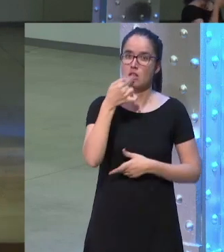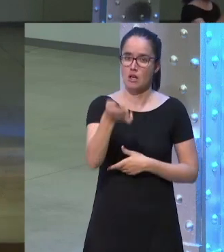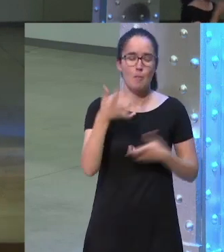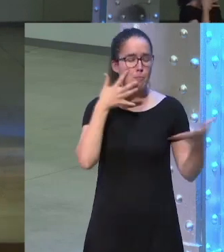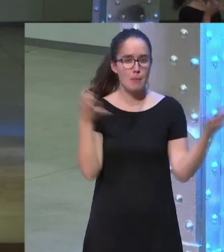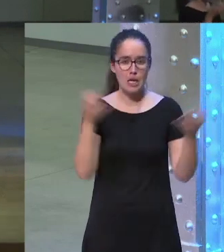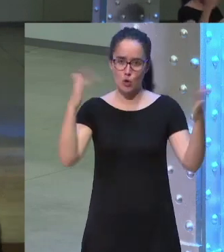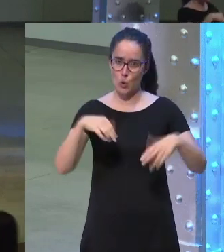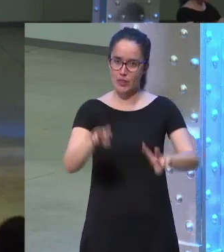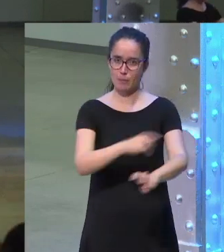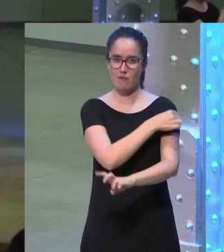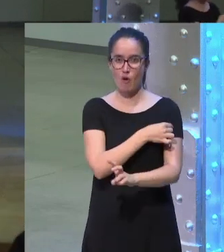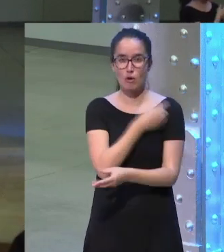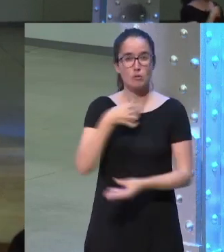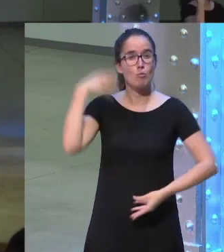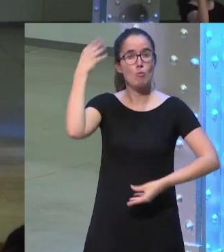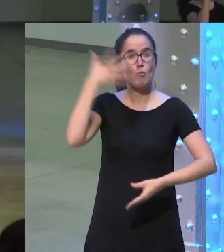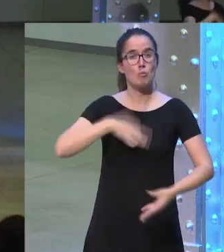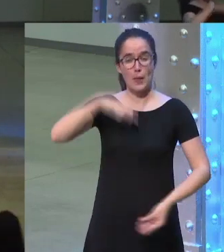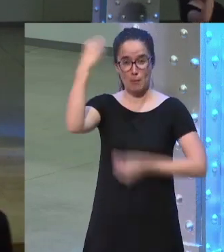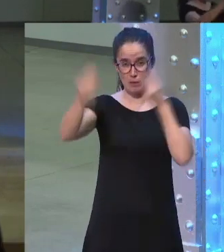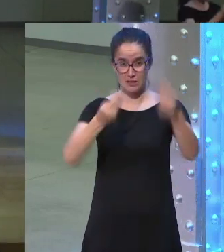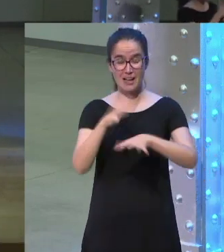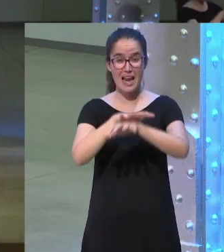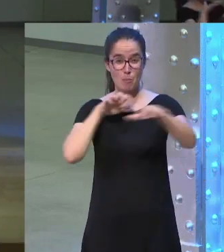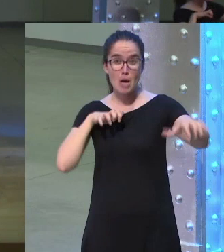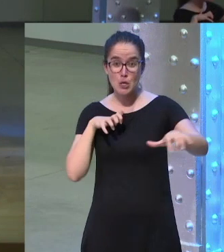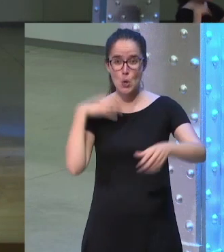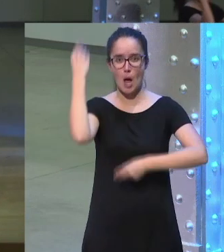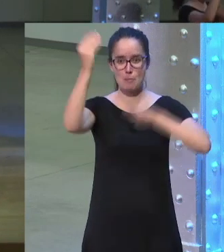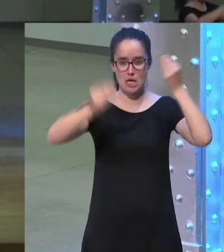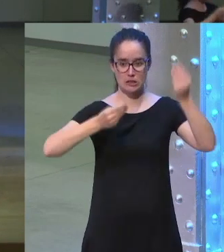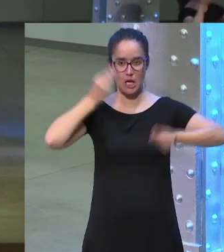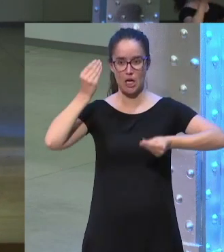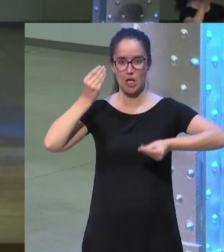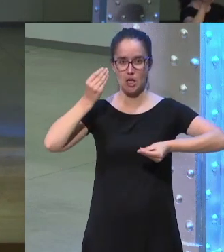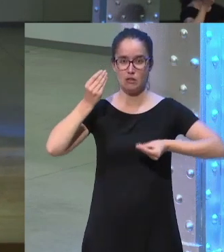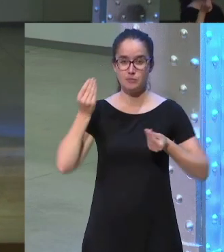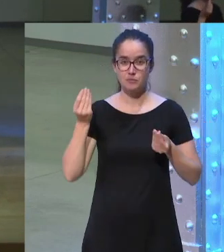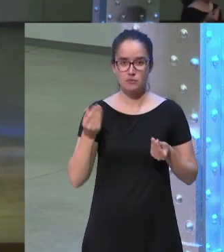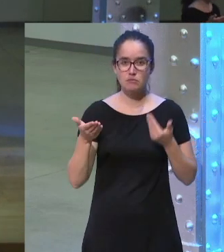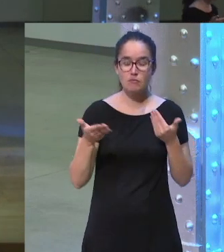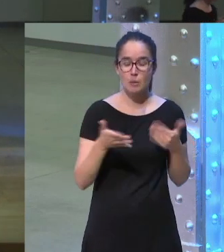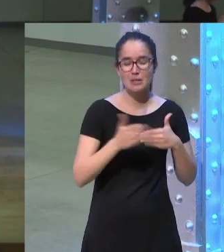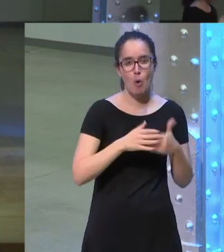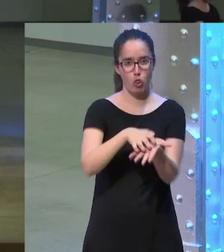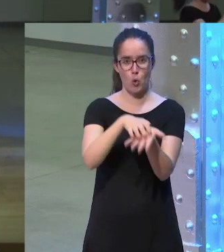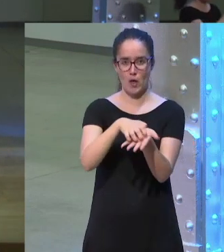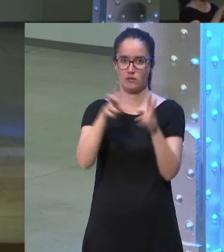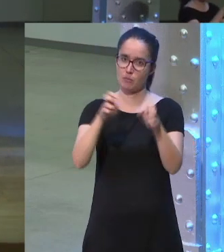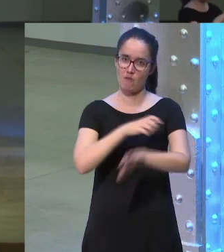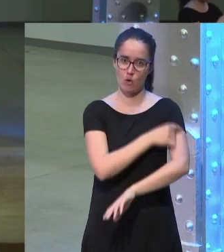hay peligro con la vacuna, pueden pensar que la mayoría piensa que por lo menos que tienen dudas sobre